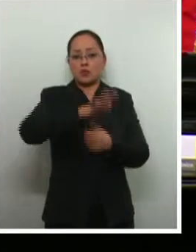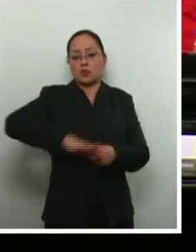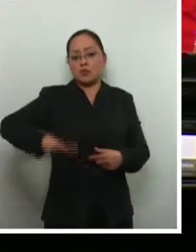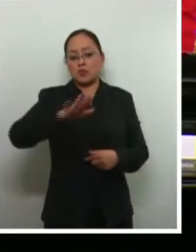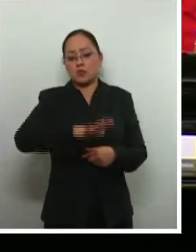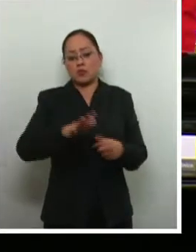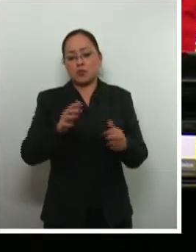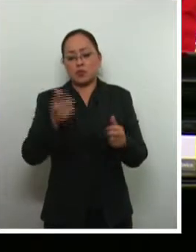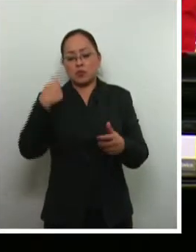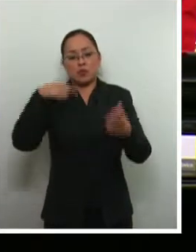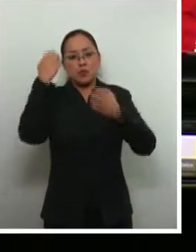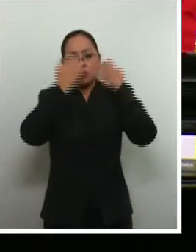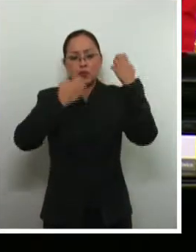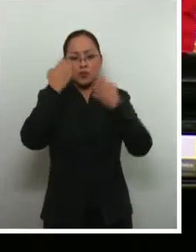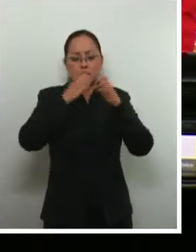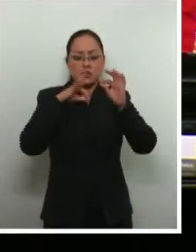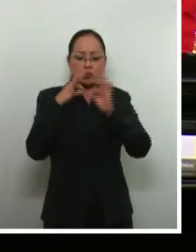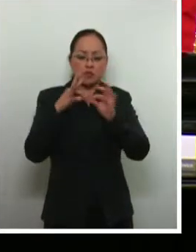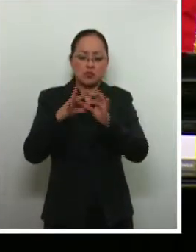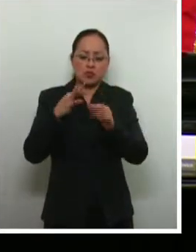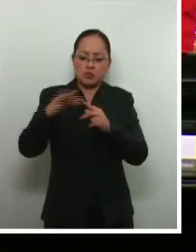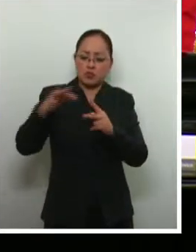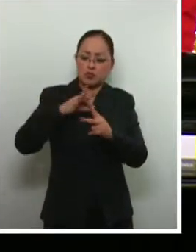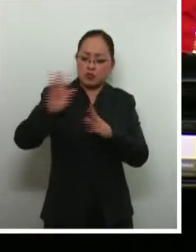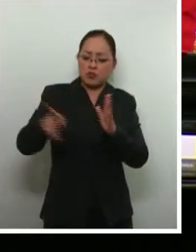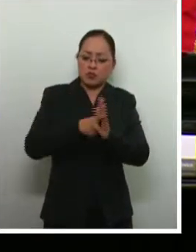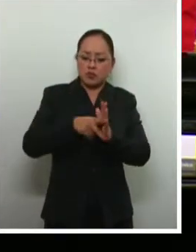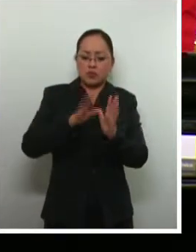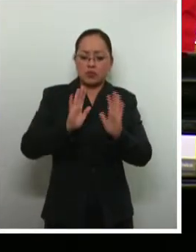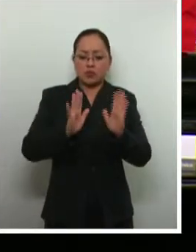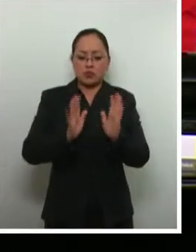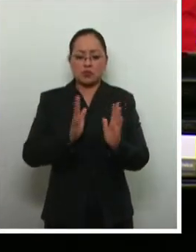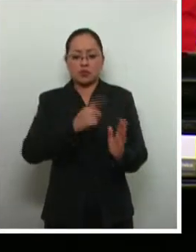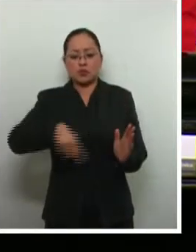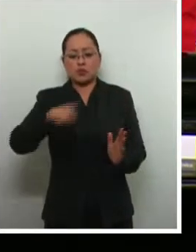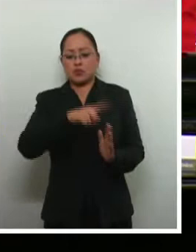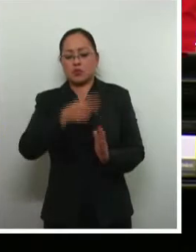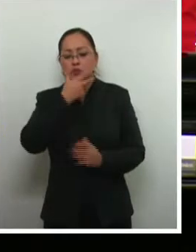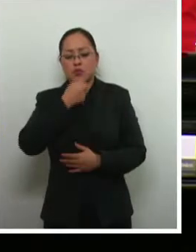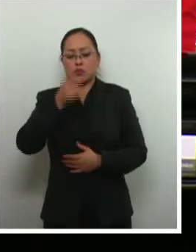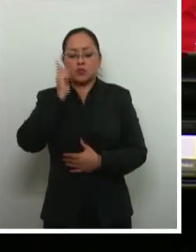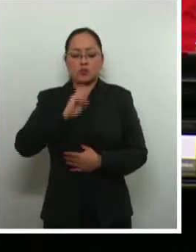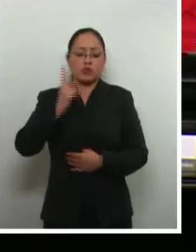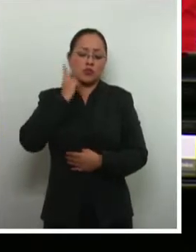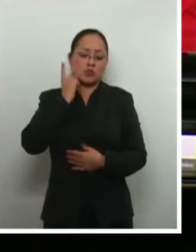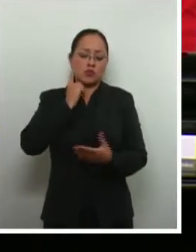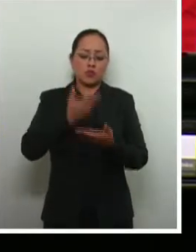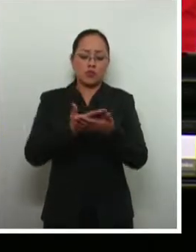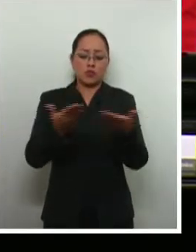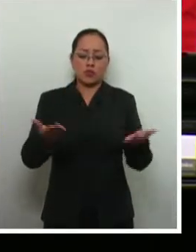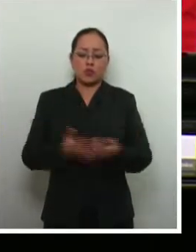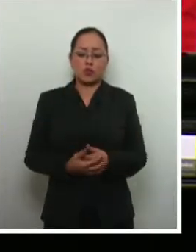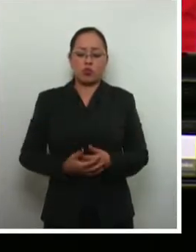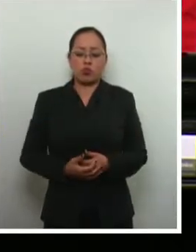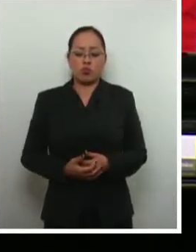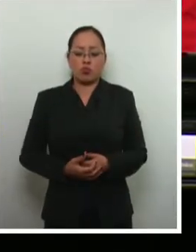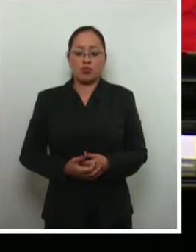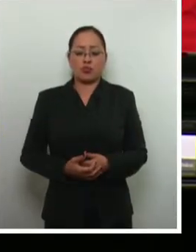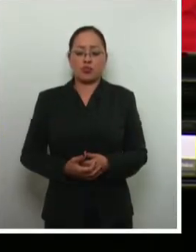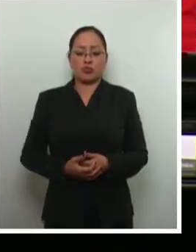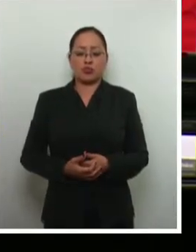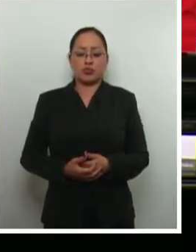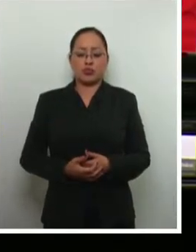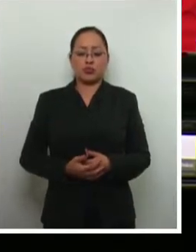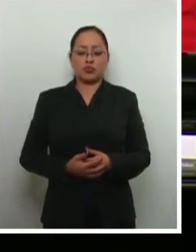al analizar las reservas de todas y todos los legisladores.